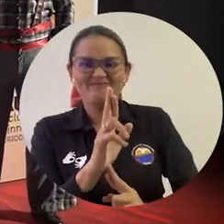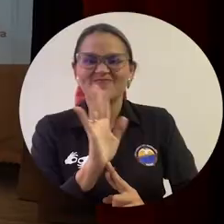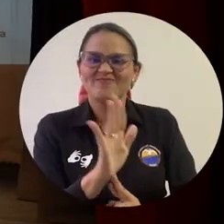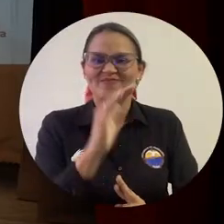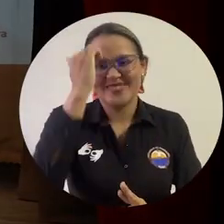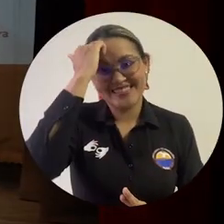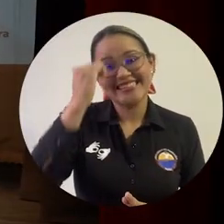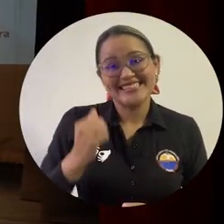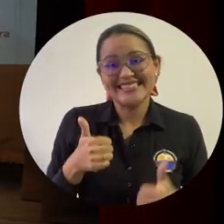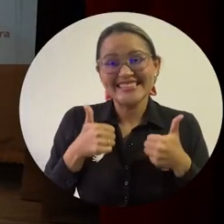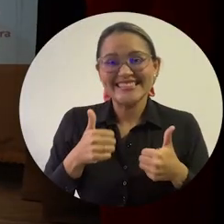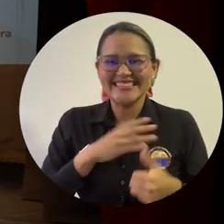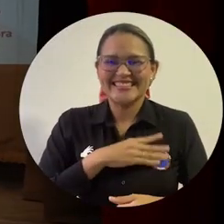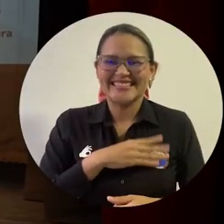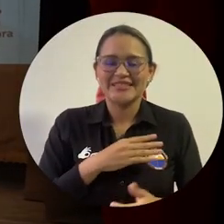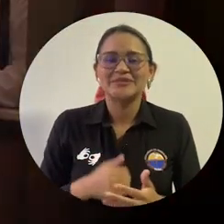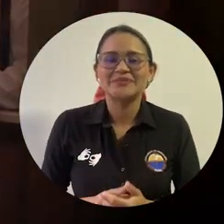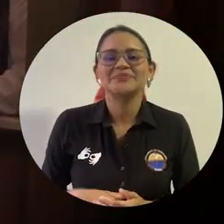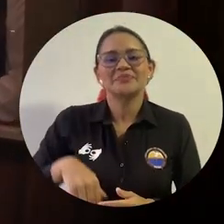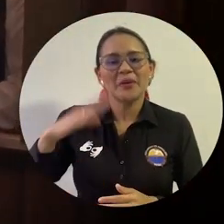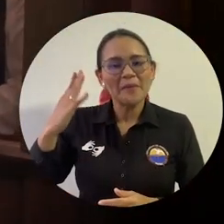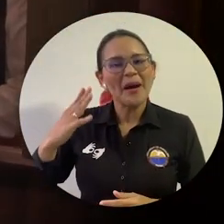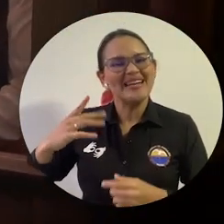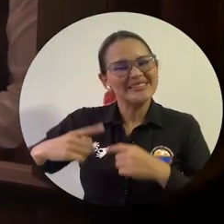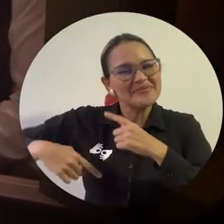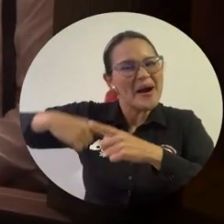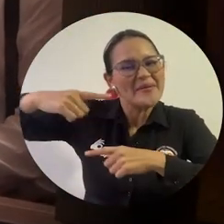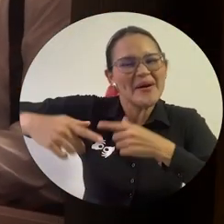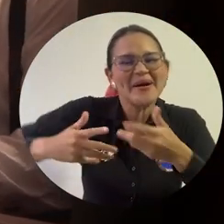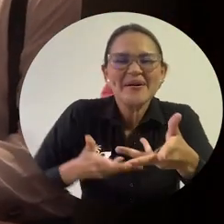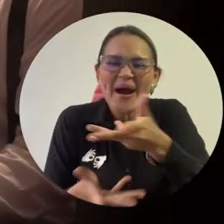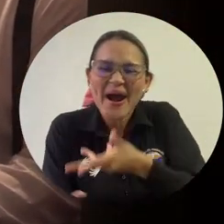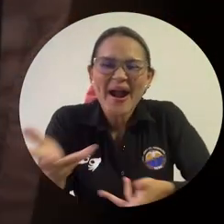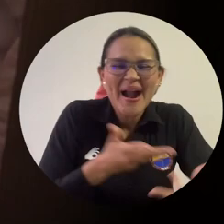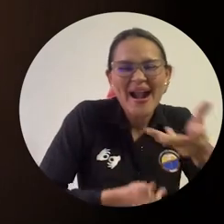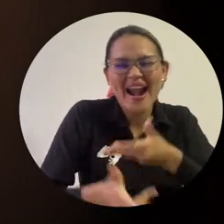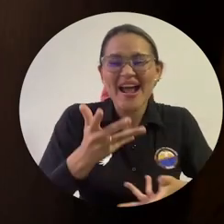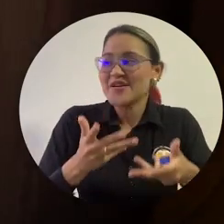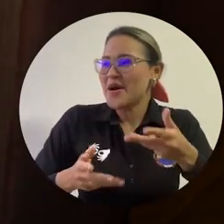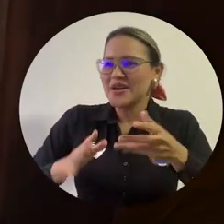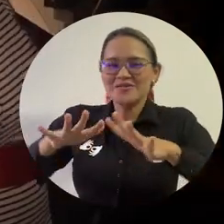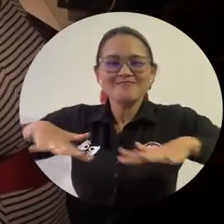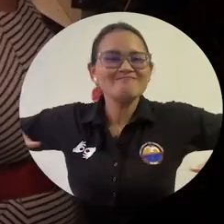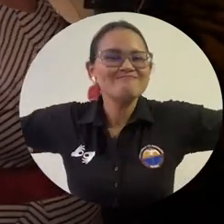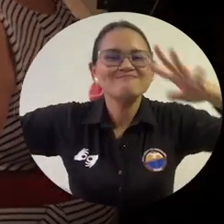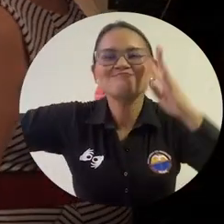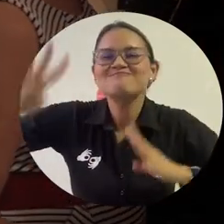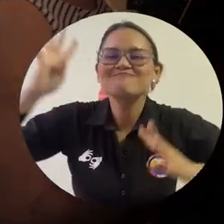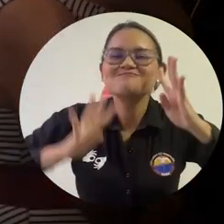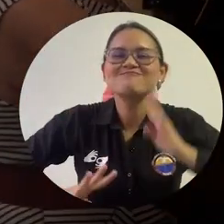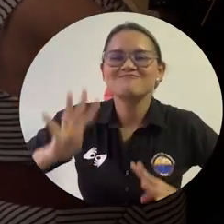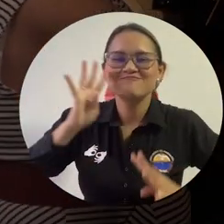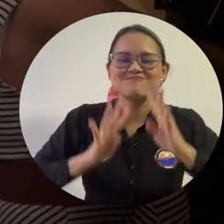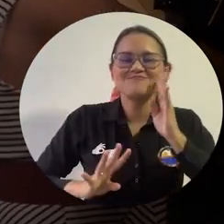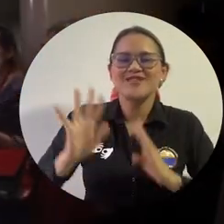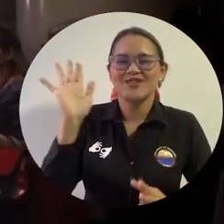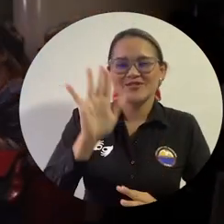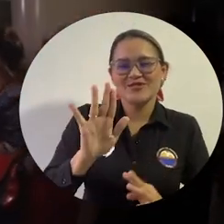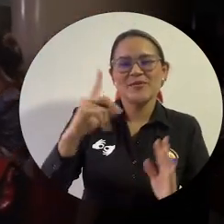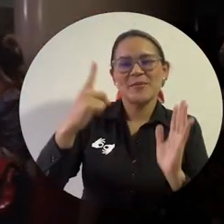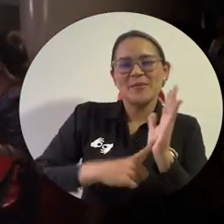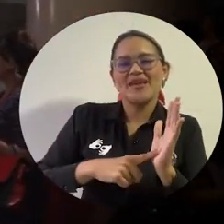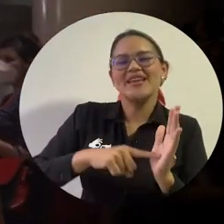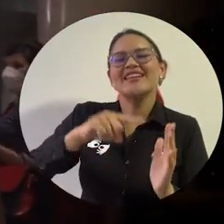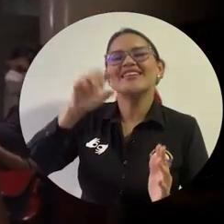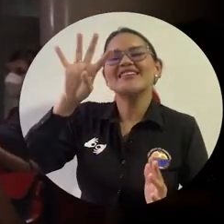el ejercicio docente. Fue una mezcla de generaciones que compartieron la vitalidad y creatividad de los 60, rememorando los